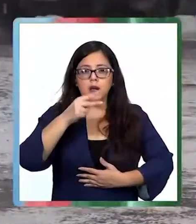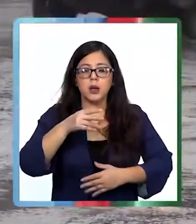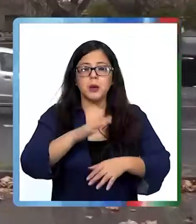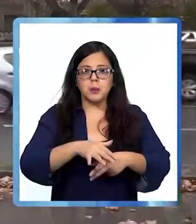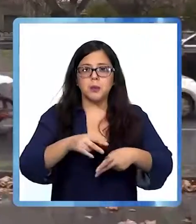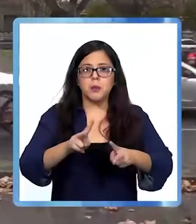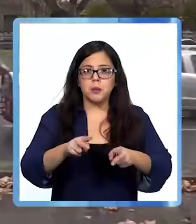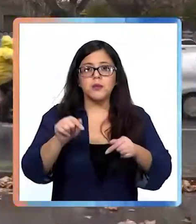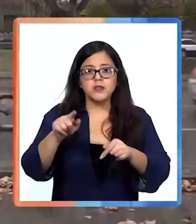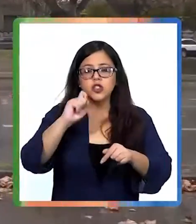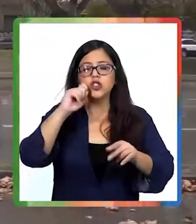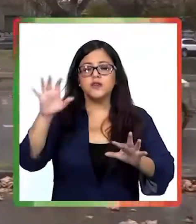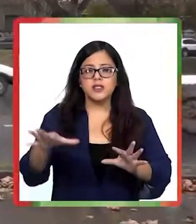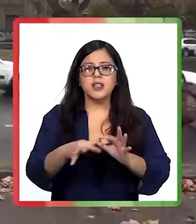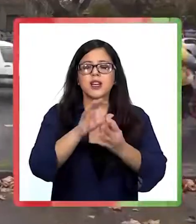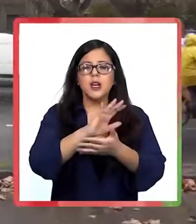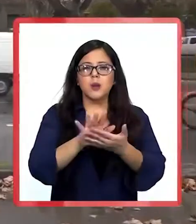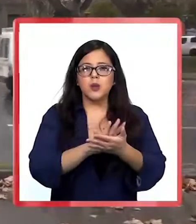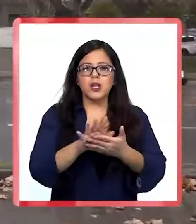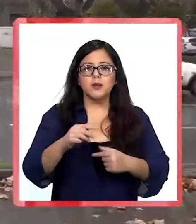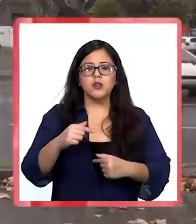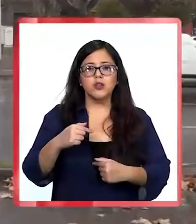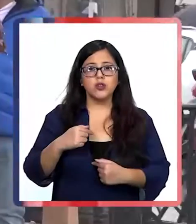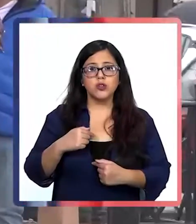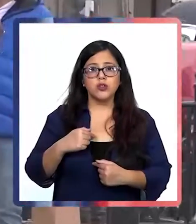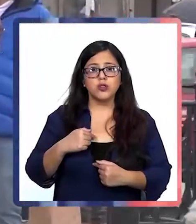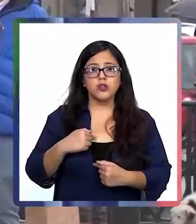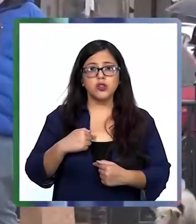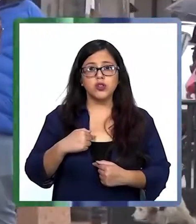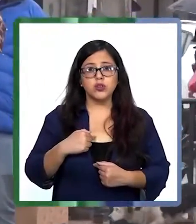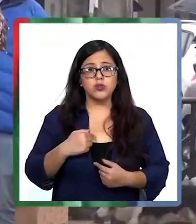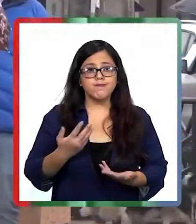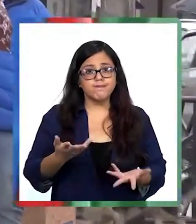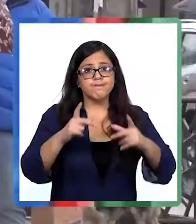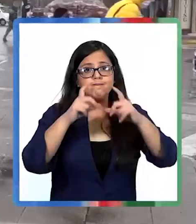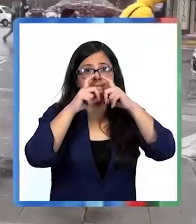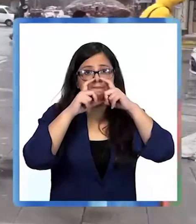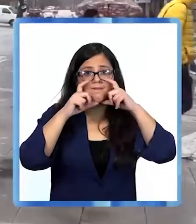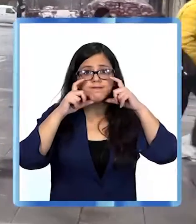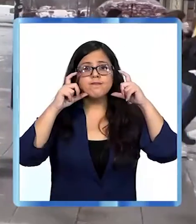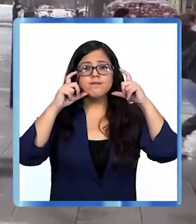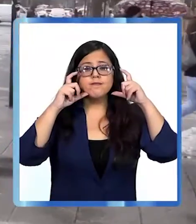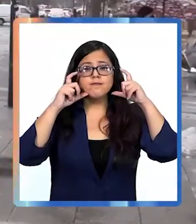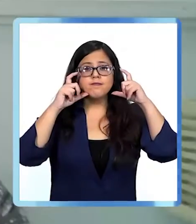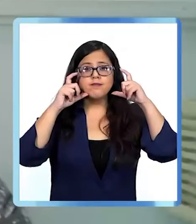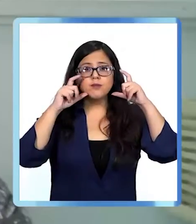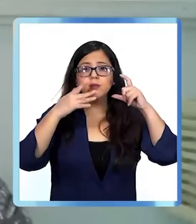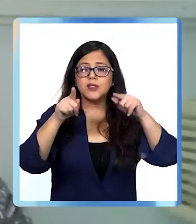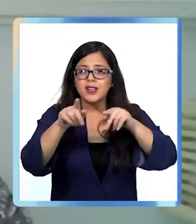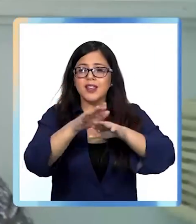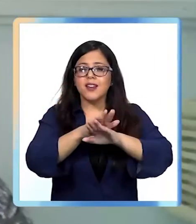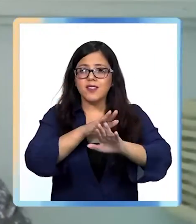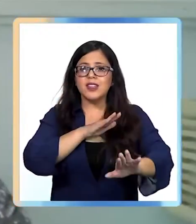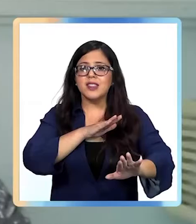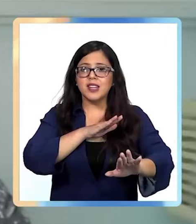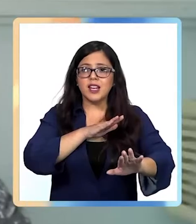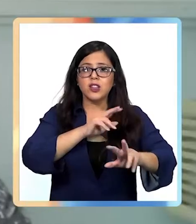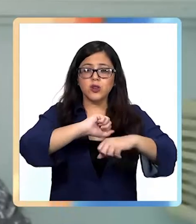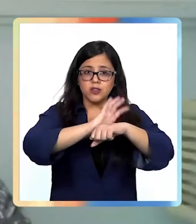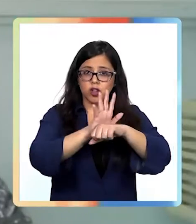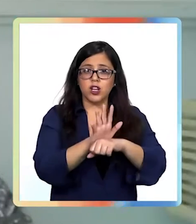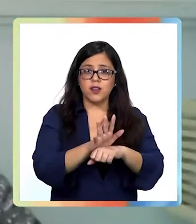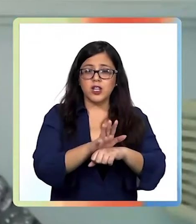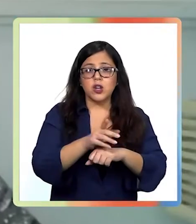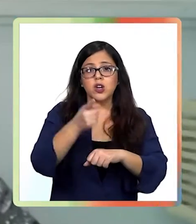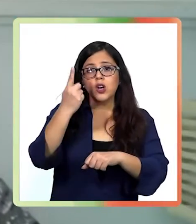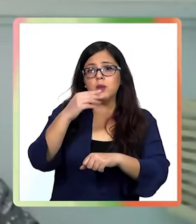virus respiratorios se transmitan. Y eso tiene relación, por ejemplo, que yo seguiría recomendando usar la mascarilla, porque no solo nos estamos evitando el